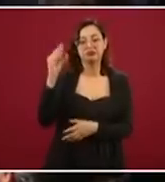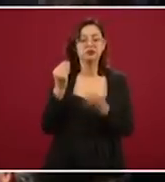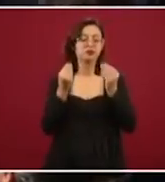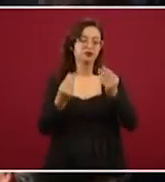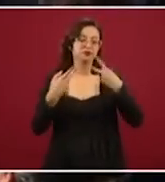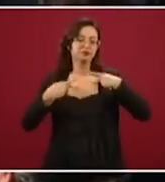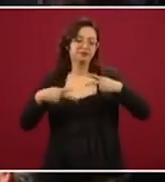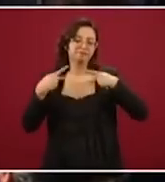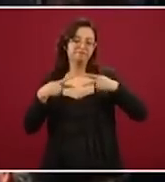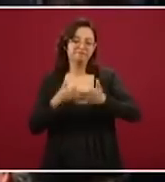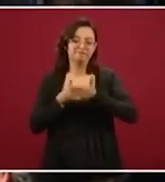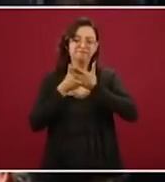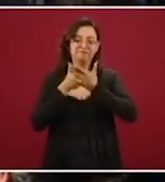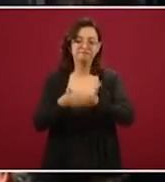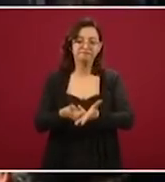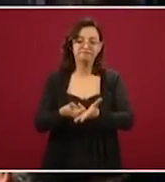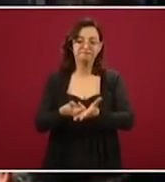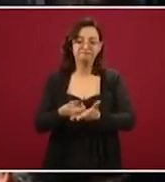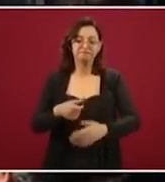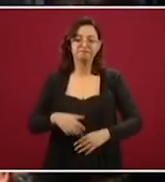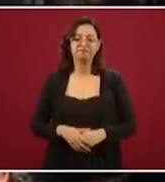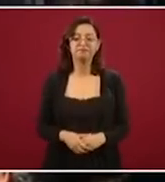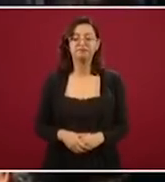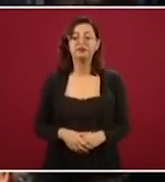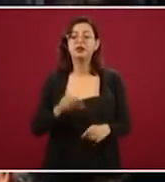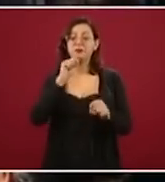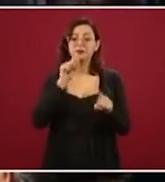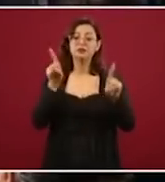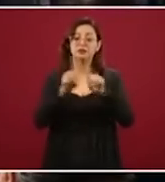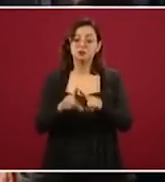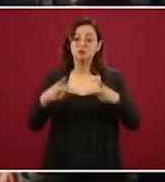y nos va a ayudar la gente.